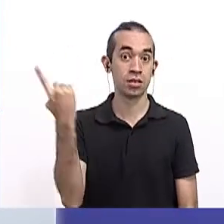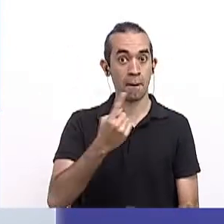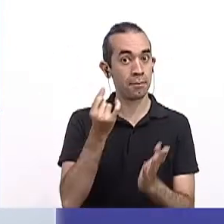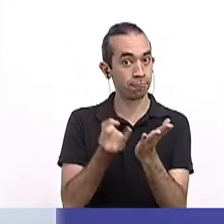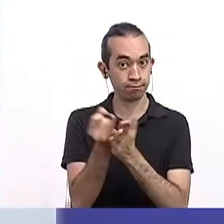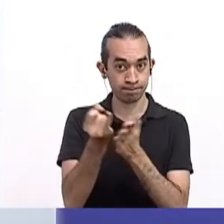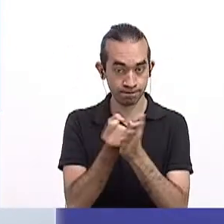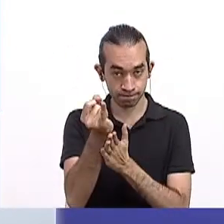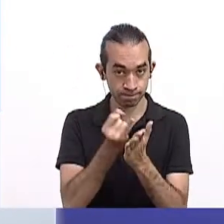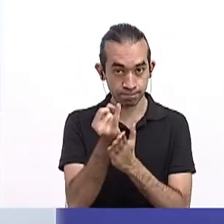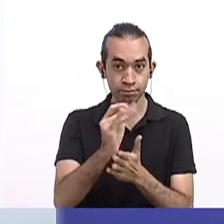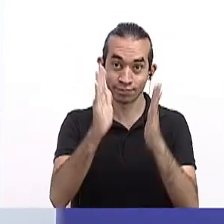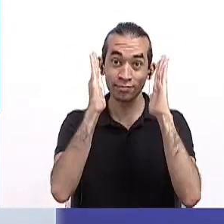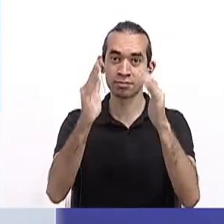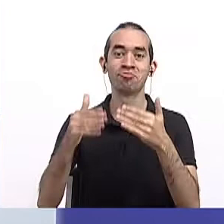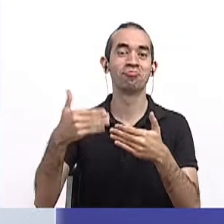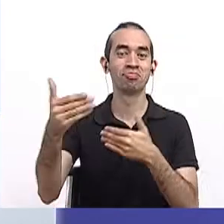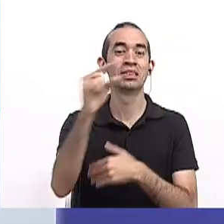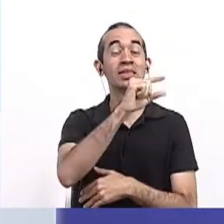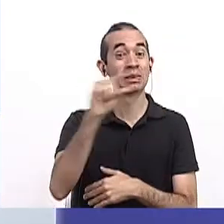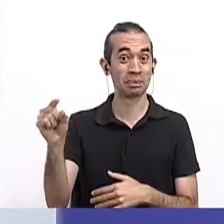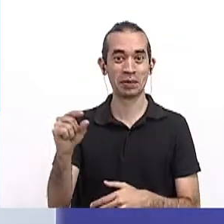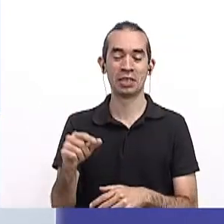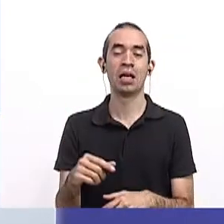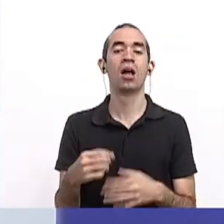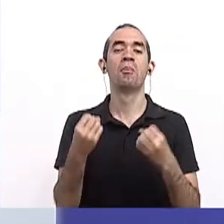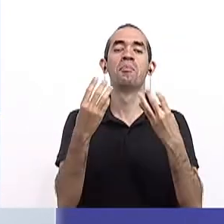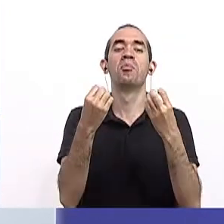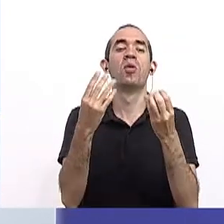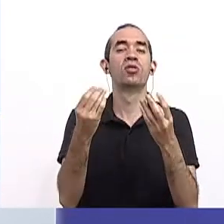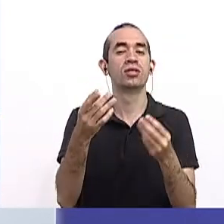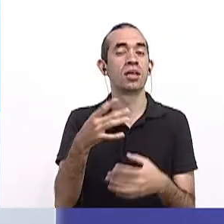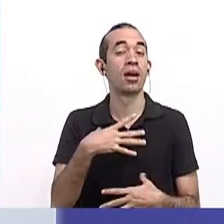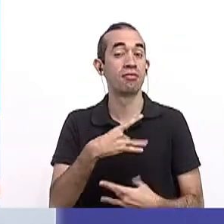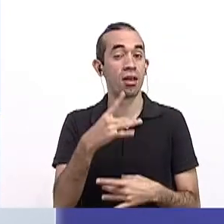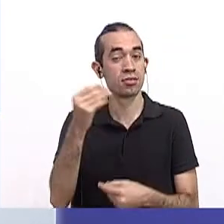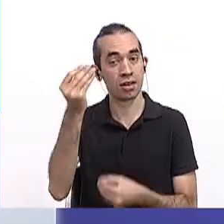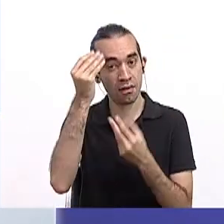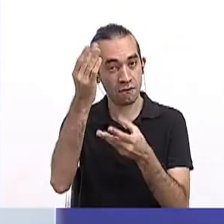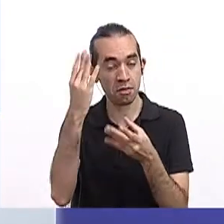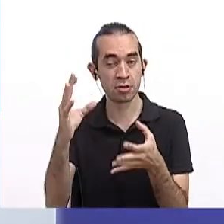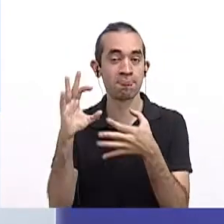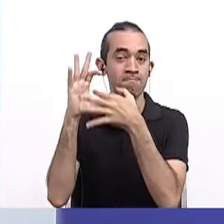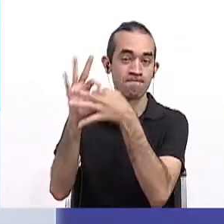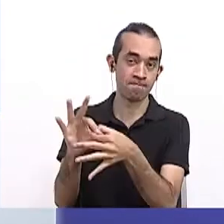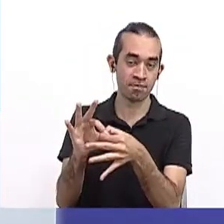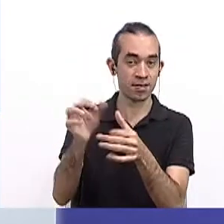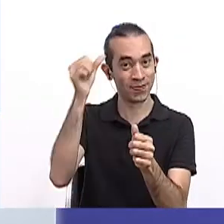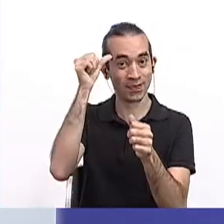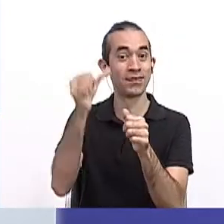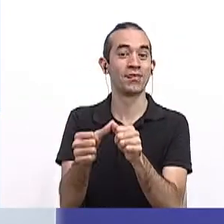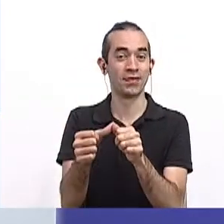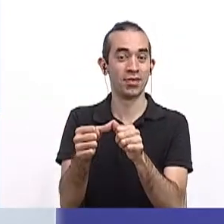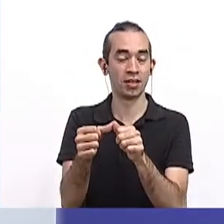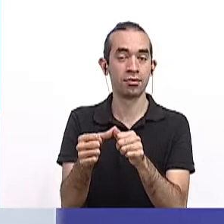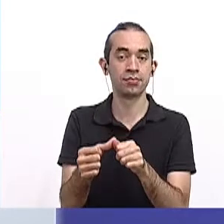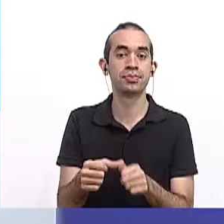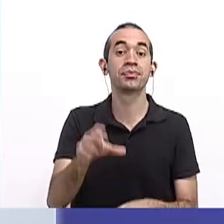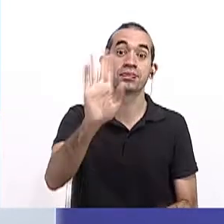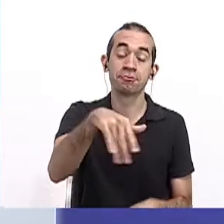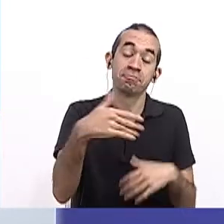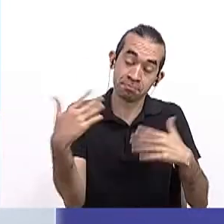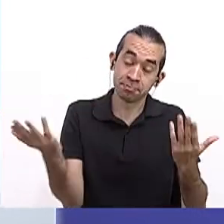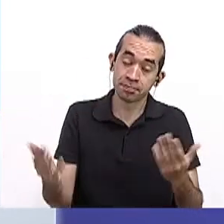estén atentos que los programas de esta semana están cargados de curiosidades sobre esta conmemoración. Y